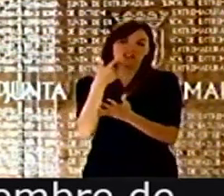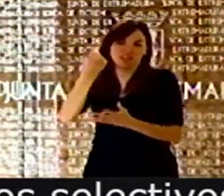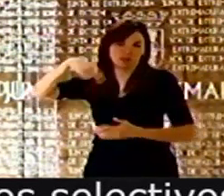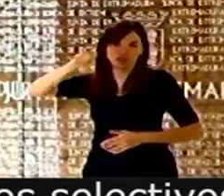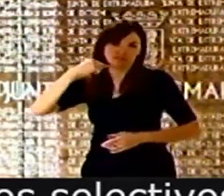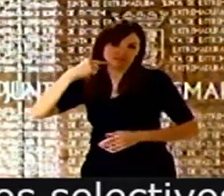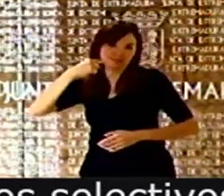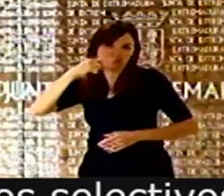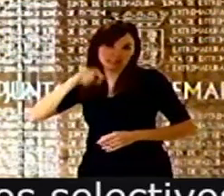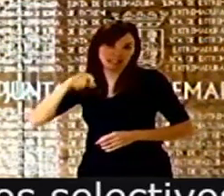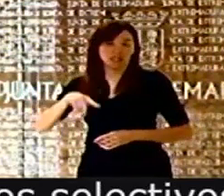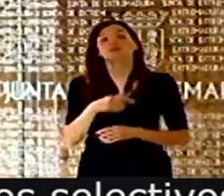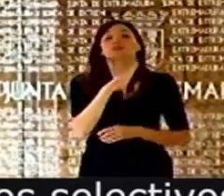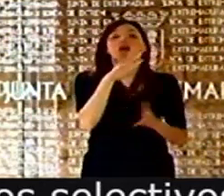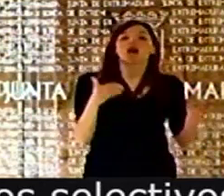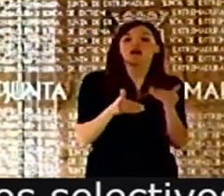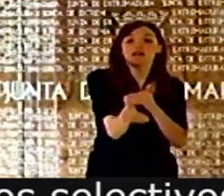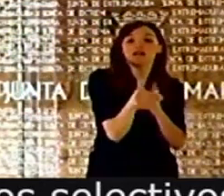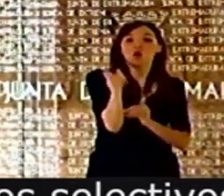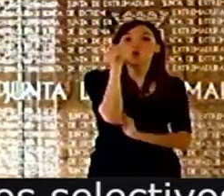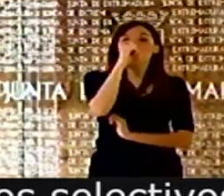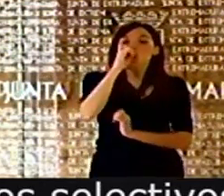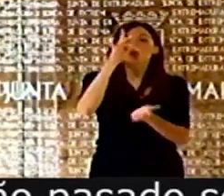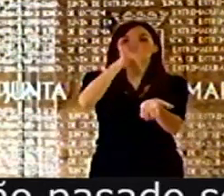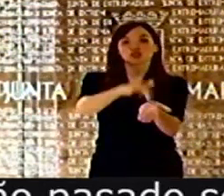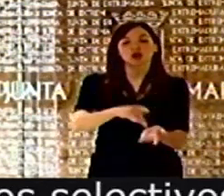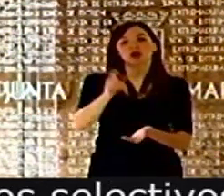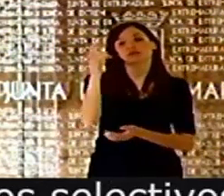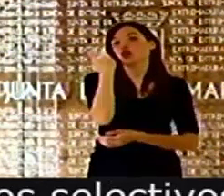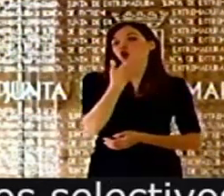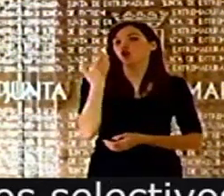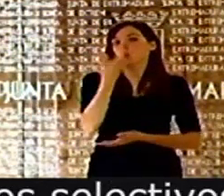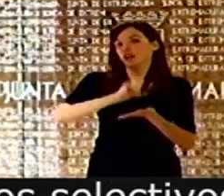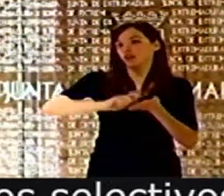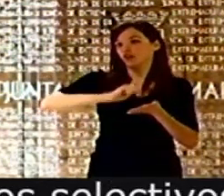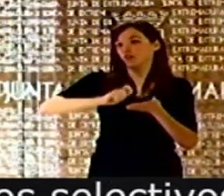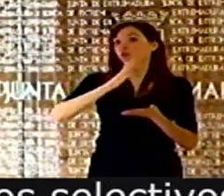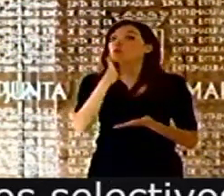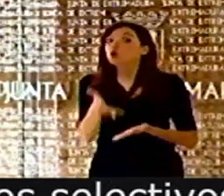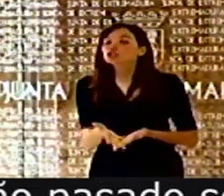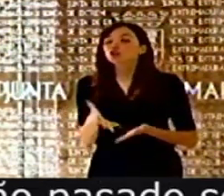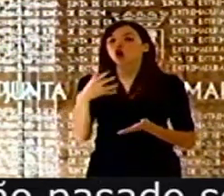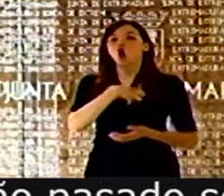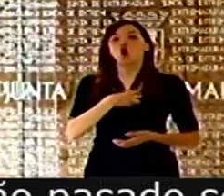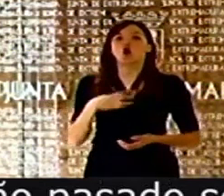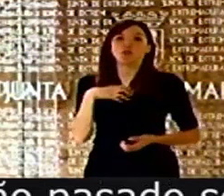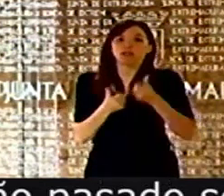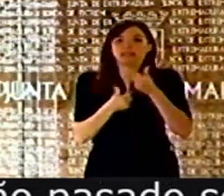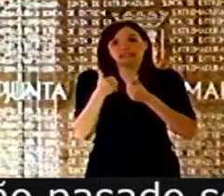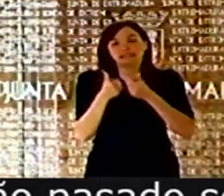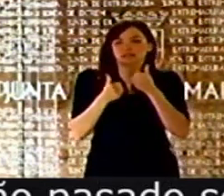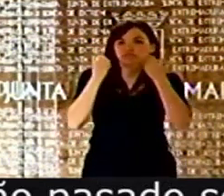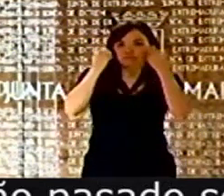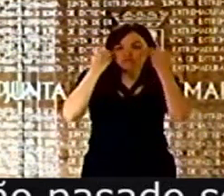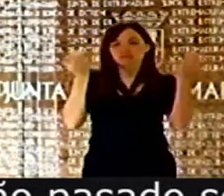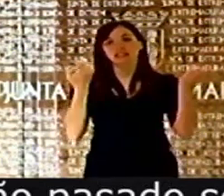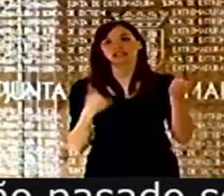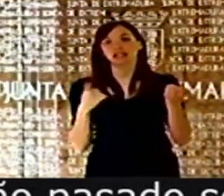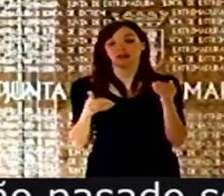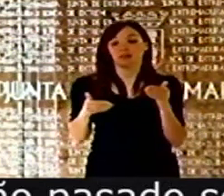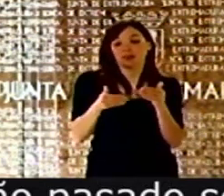coloquiales, y este próximo mes de junio se celebra el de los maestros. Por eso yo me refería a que son los opositores que están ultimando y estudiando en